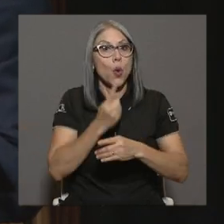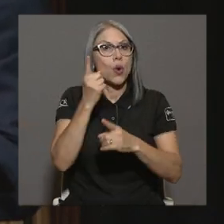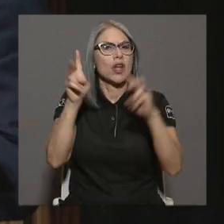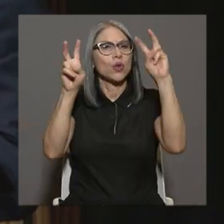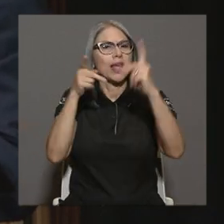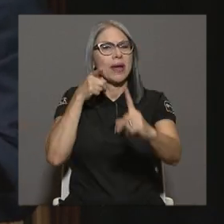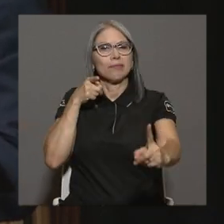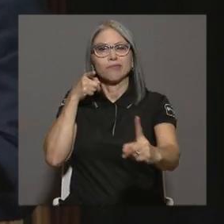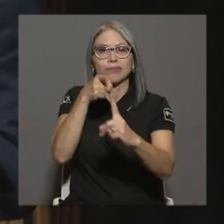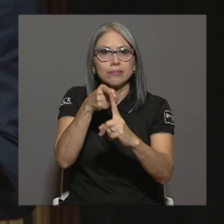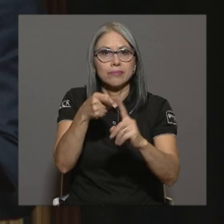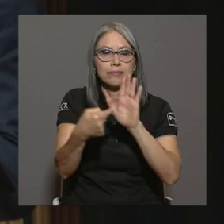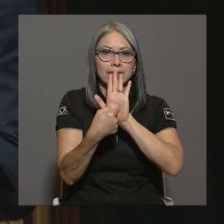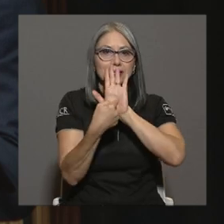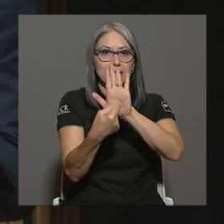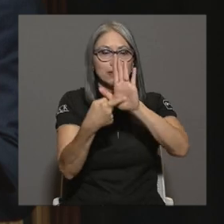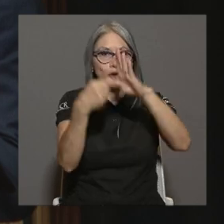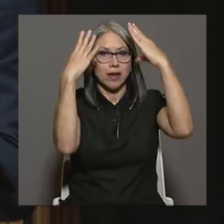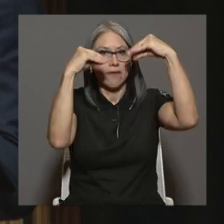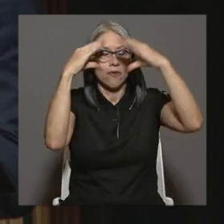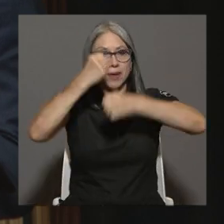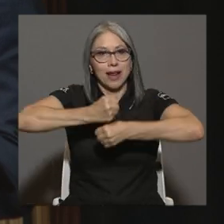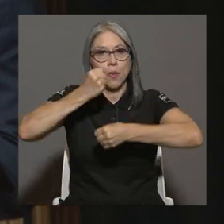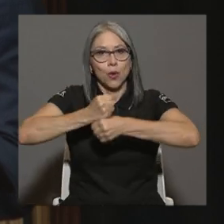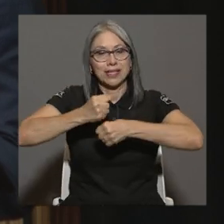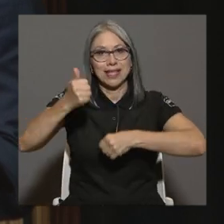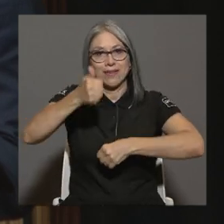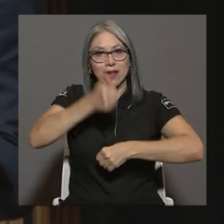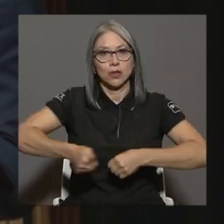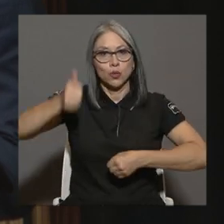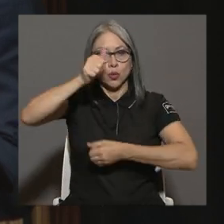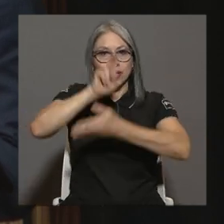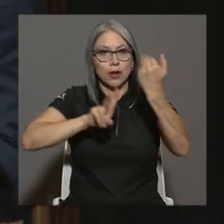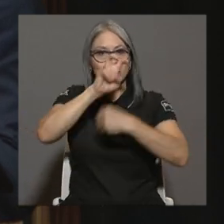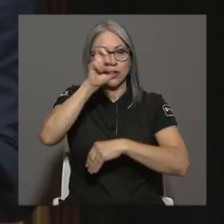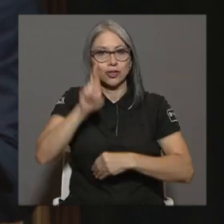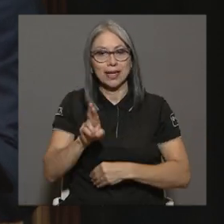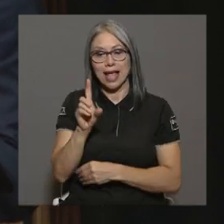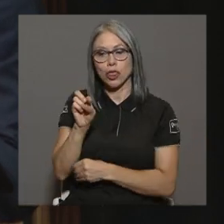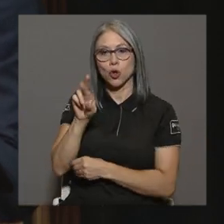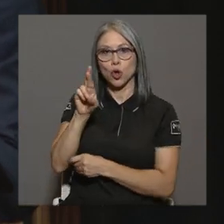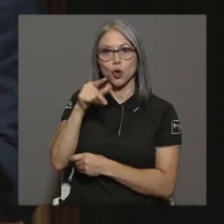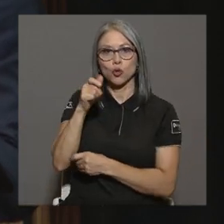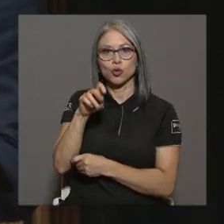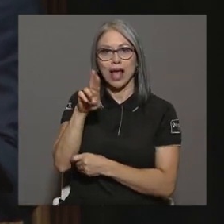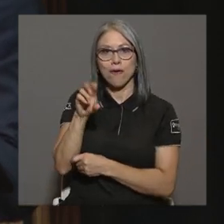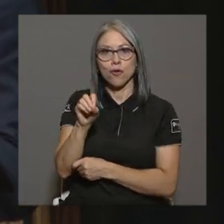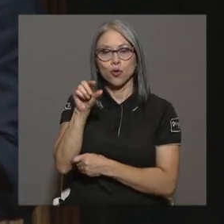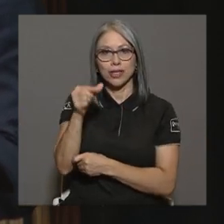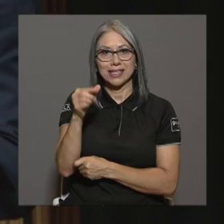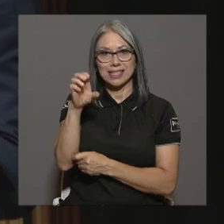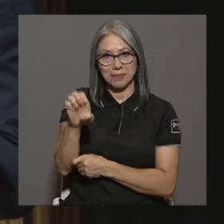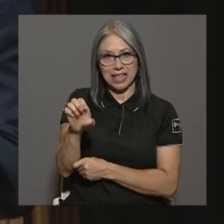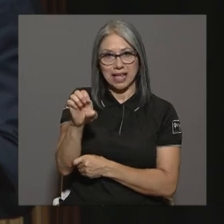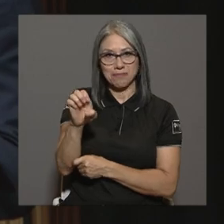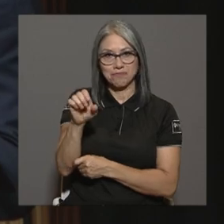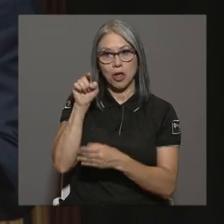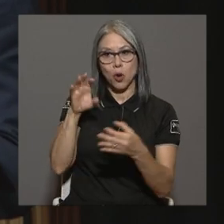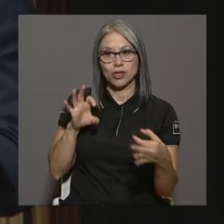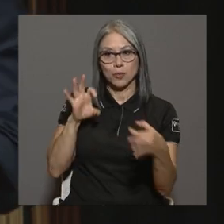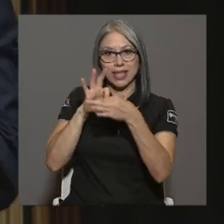es la presentación del informe de labores del rector de la Universidad de Costa Rica, el doctor Gustavo Gutiérrez Espeleta, correspondiente al